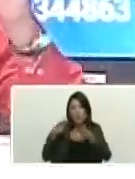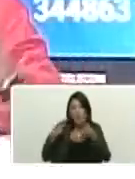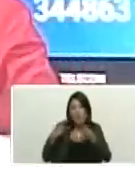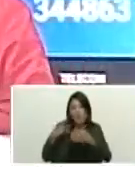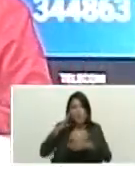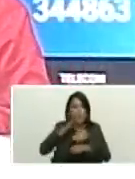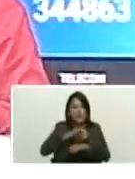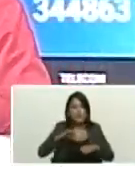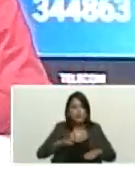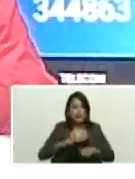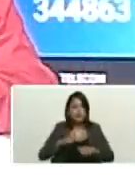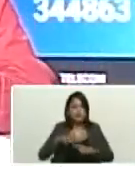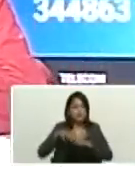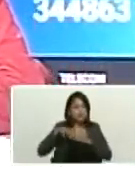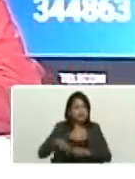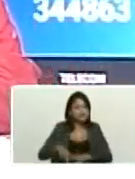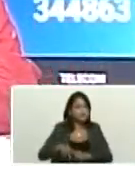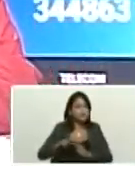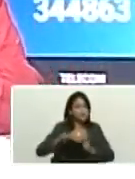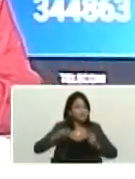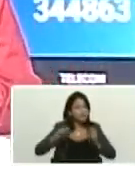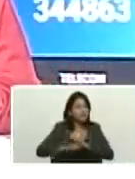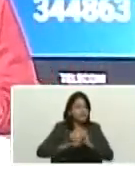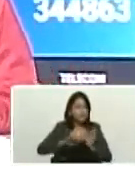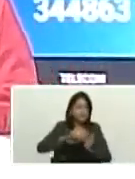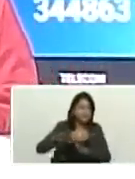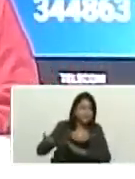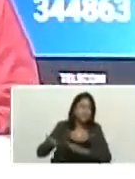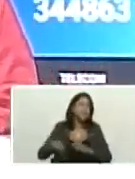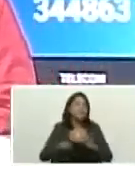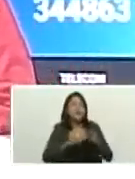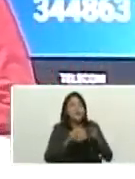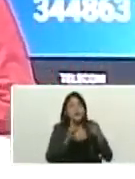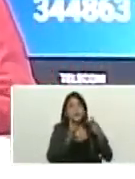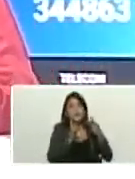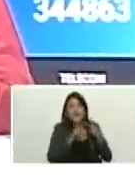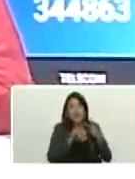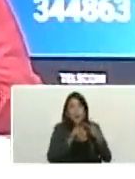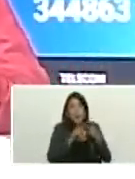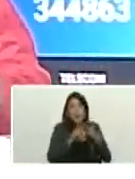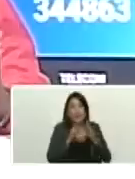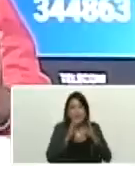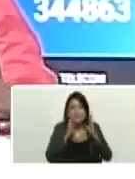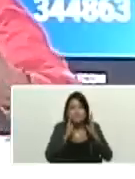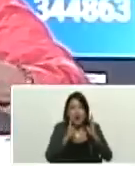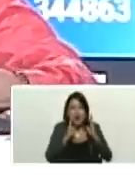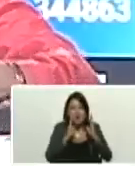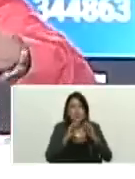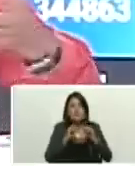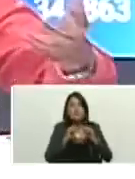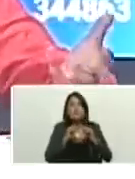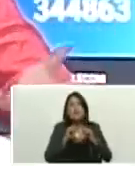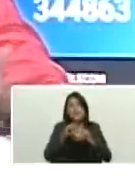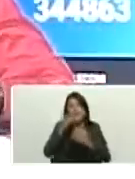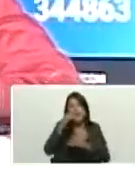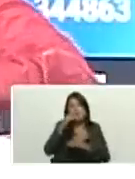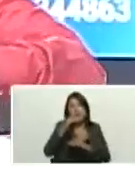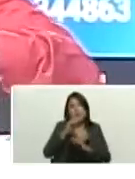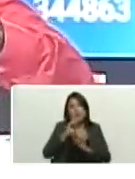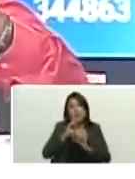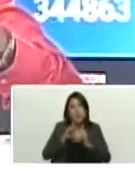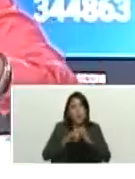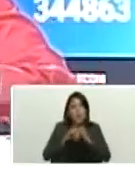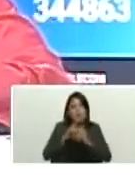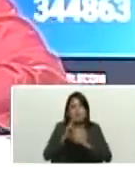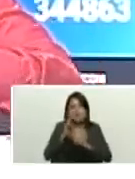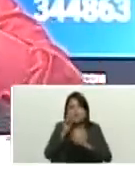militares. En segundo lugar, he caracterizado en este análisis que estamos haciendo entre